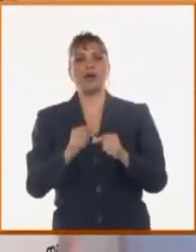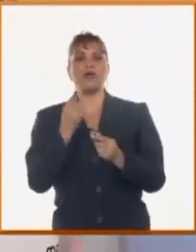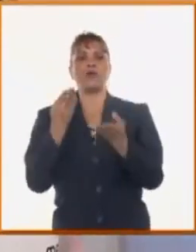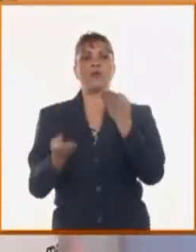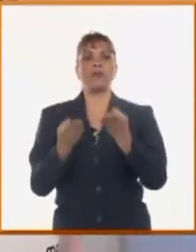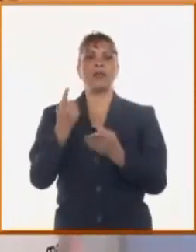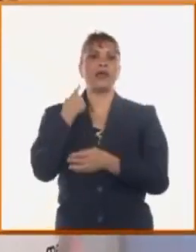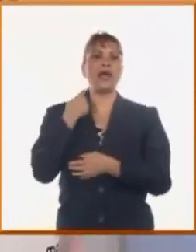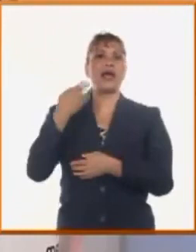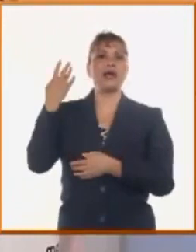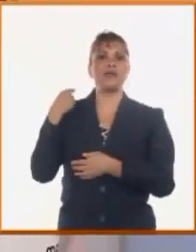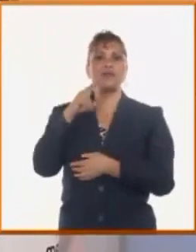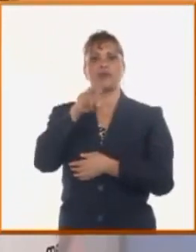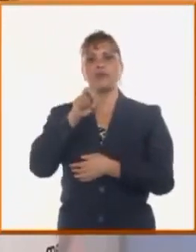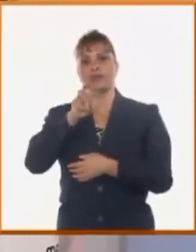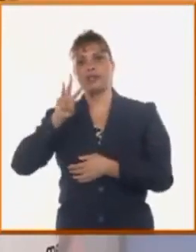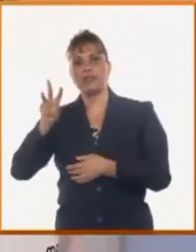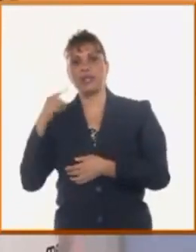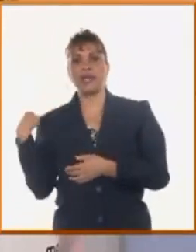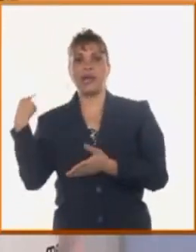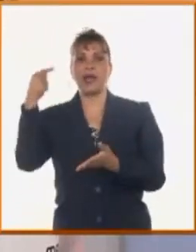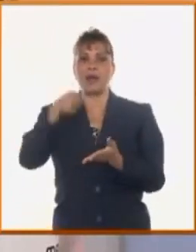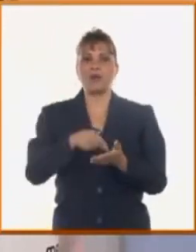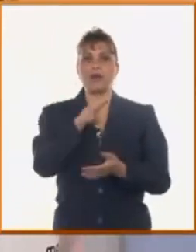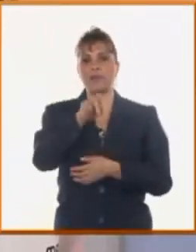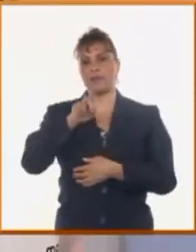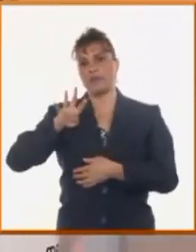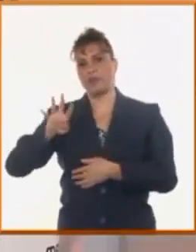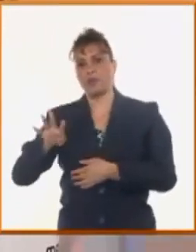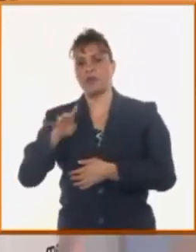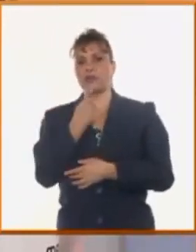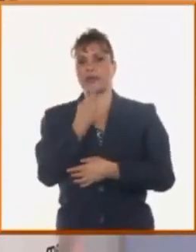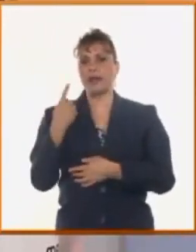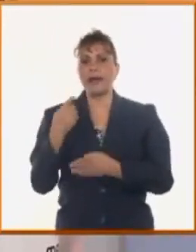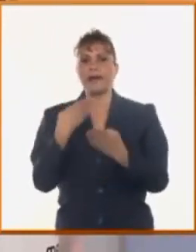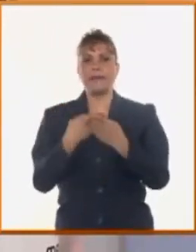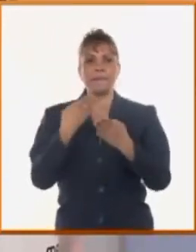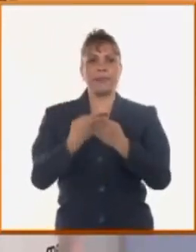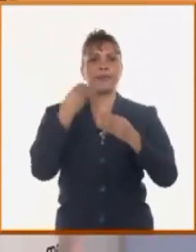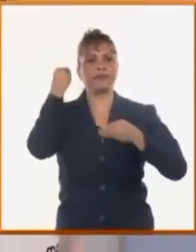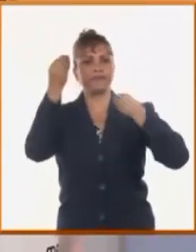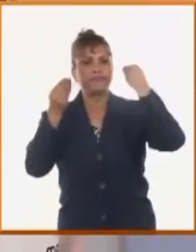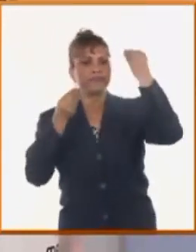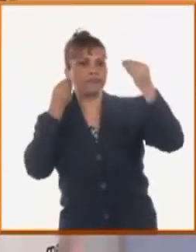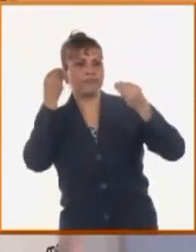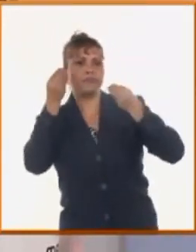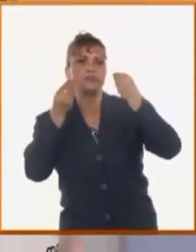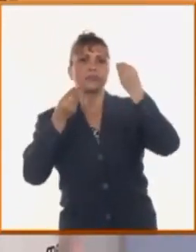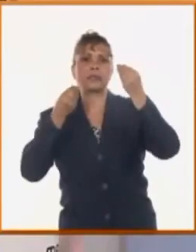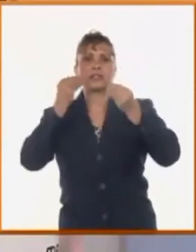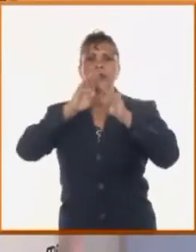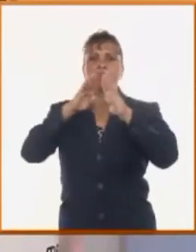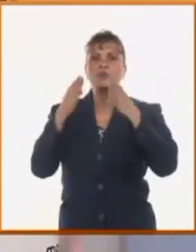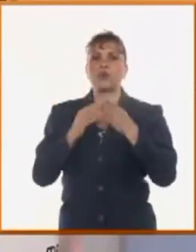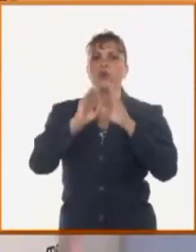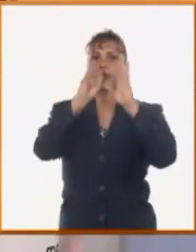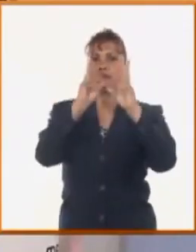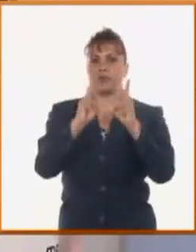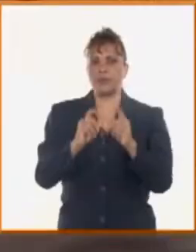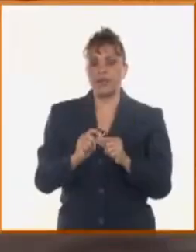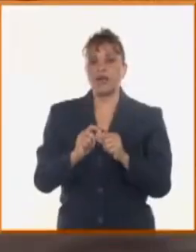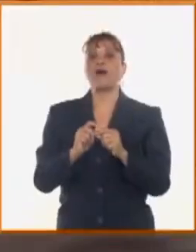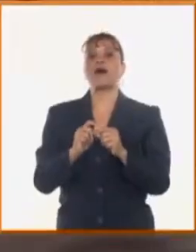las proyecciones de 2024 de manera específica con cada empresa. Y nosotros tenemos un reto